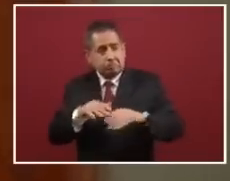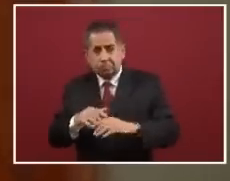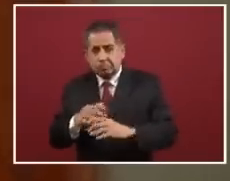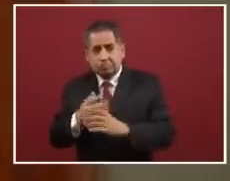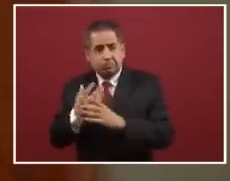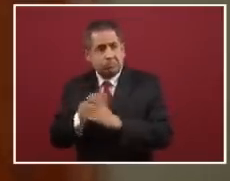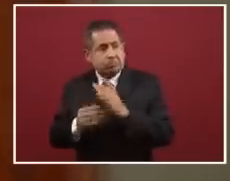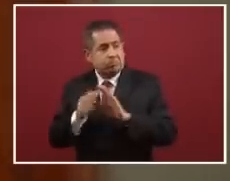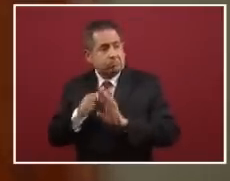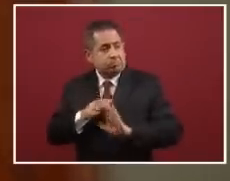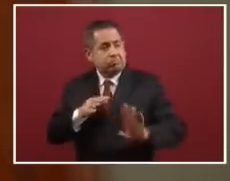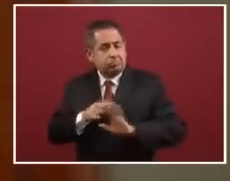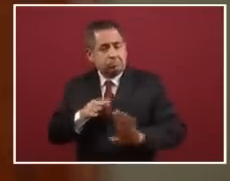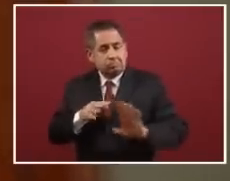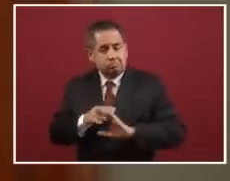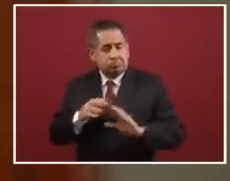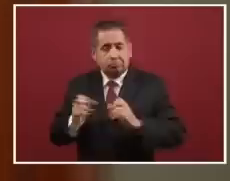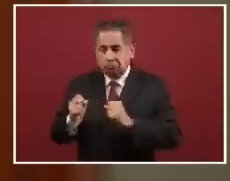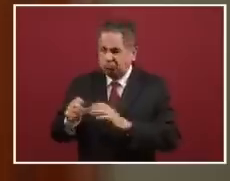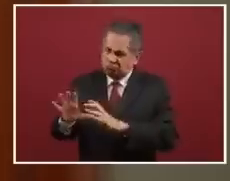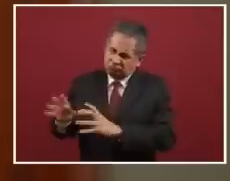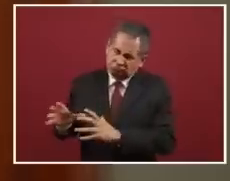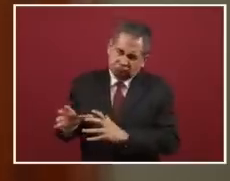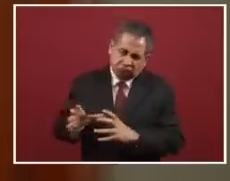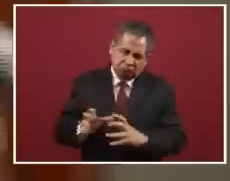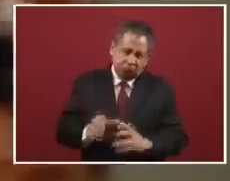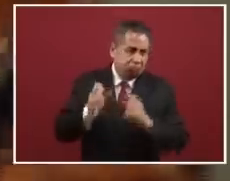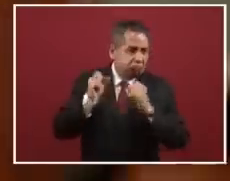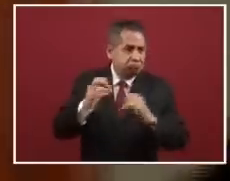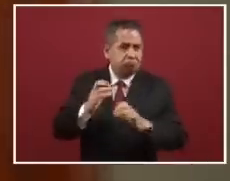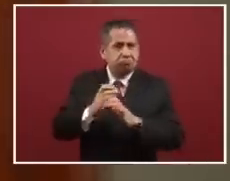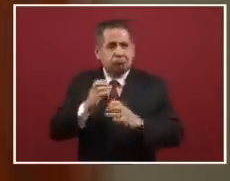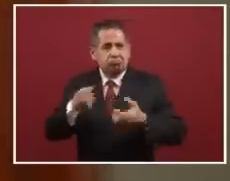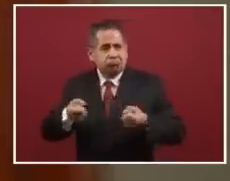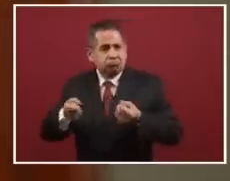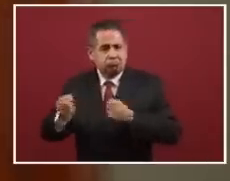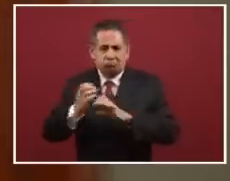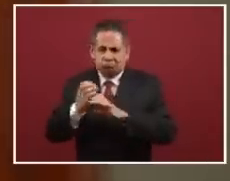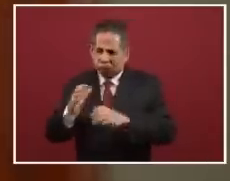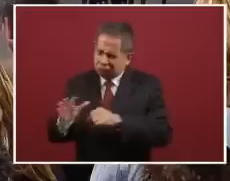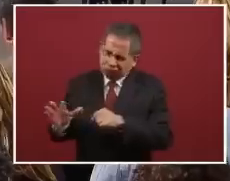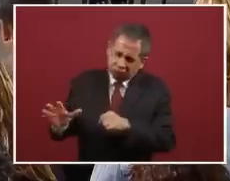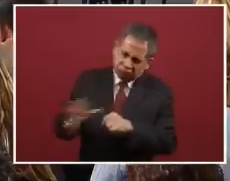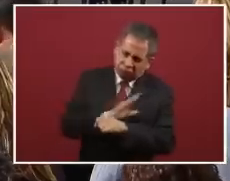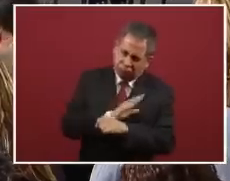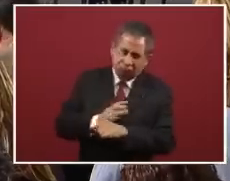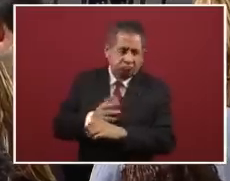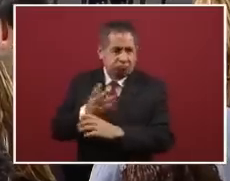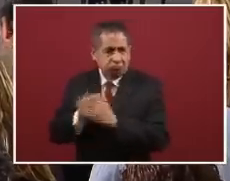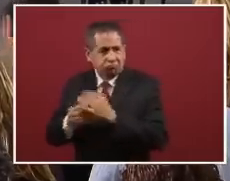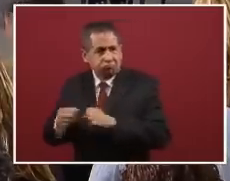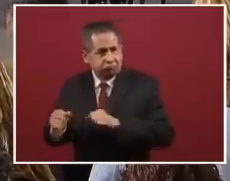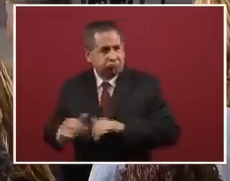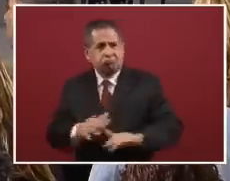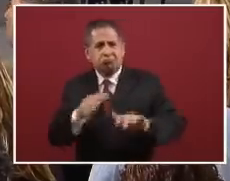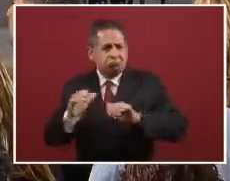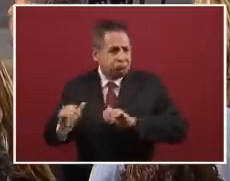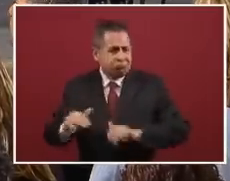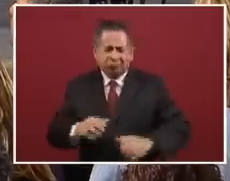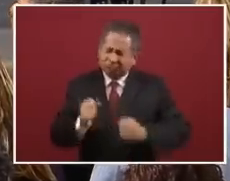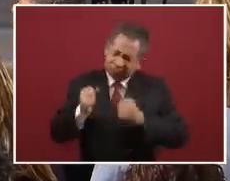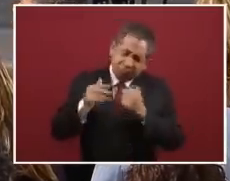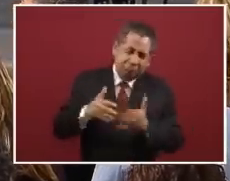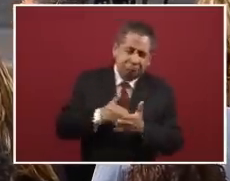ahora, convoys de camionetas llenos de migrantes, como cientos de